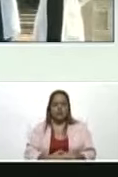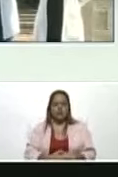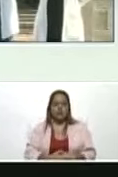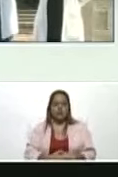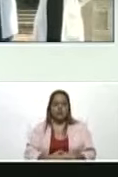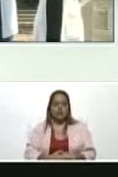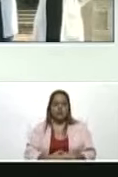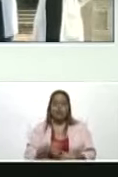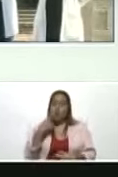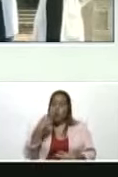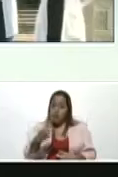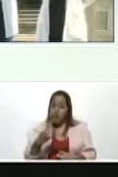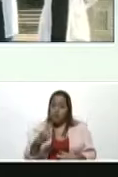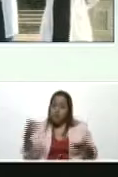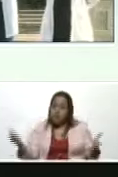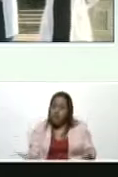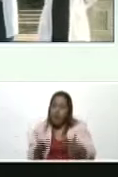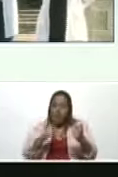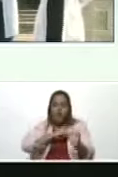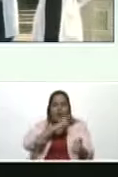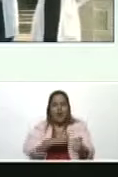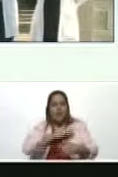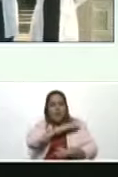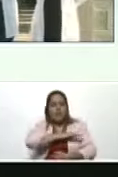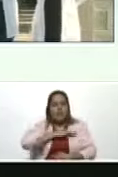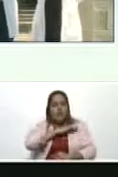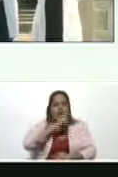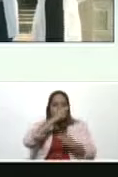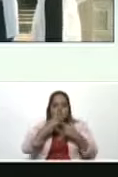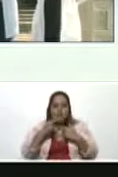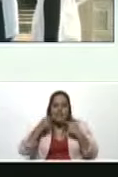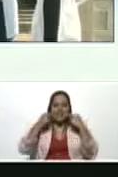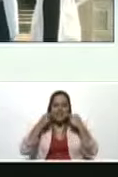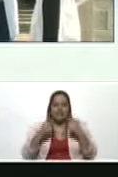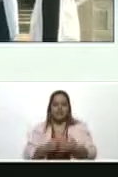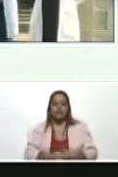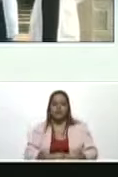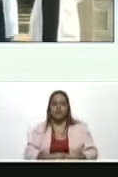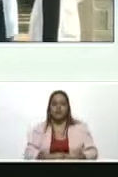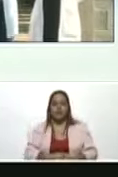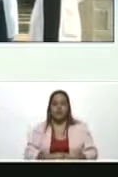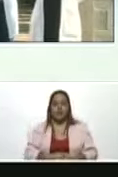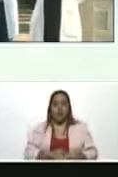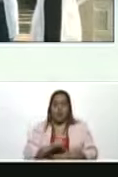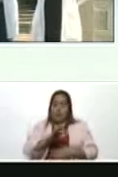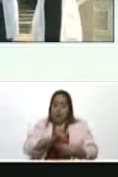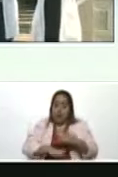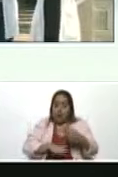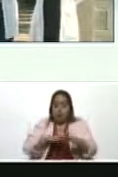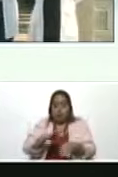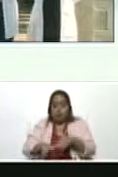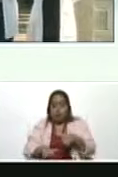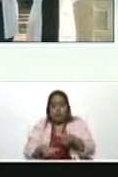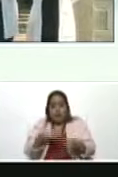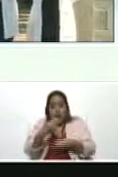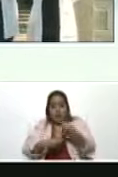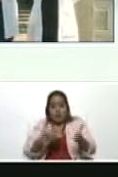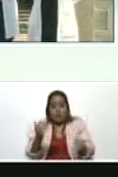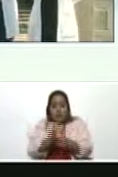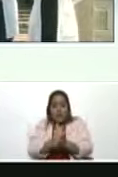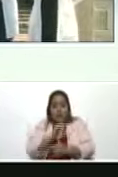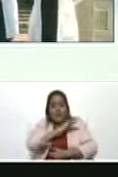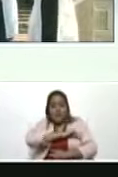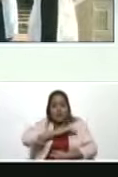Yo dije, vamos a relanzar con fuerza la Misión Sonrisa. Y vamos por paso y lo vamos a lograr, la